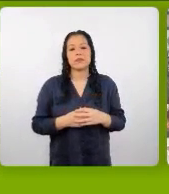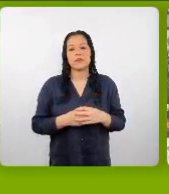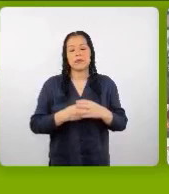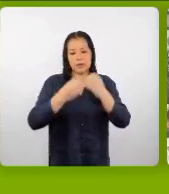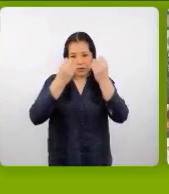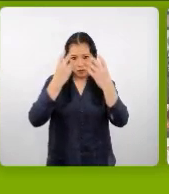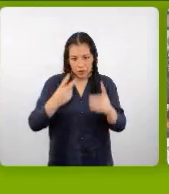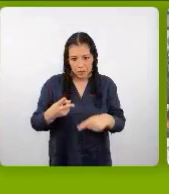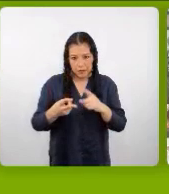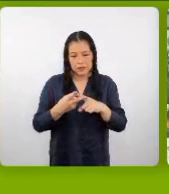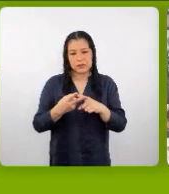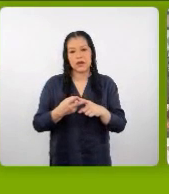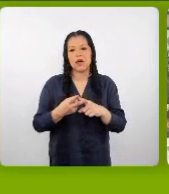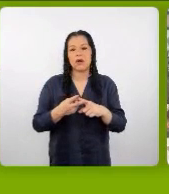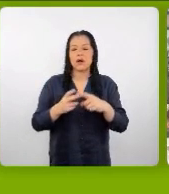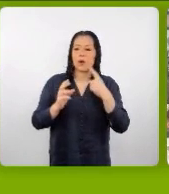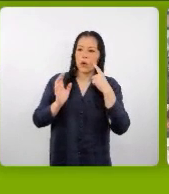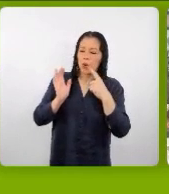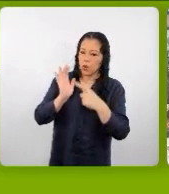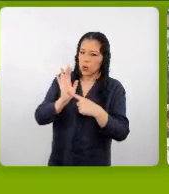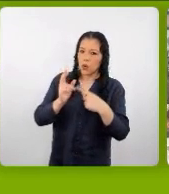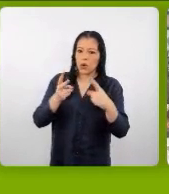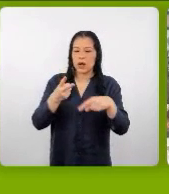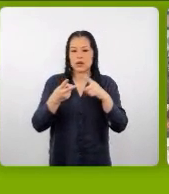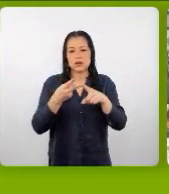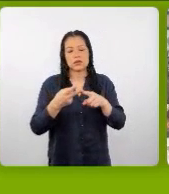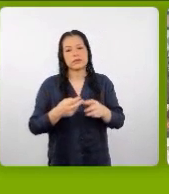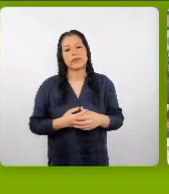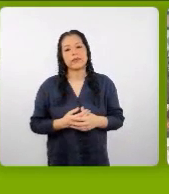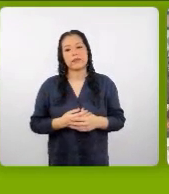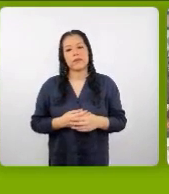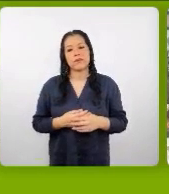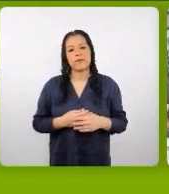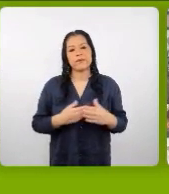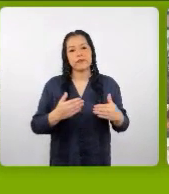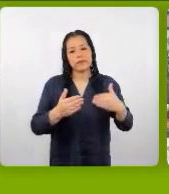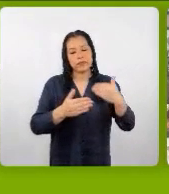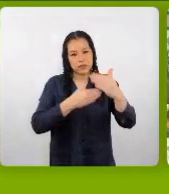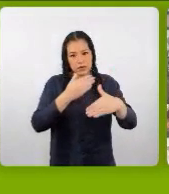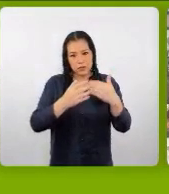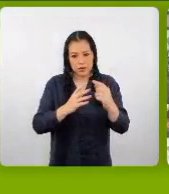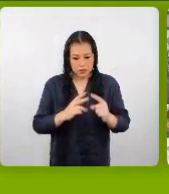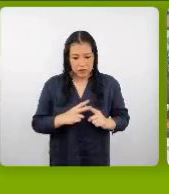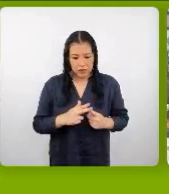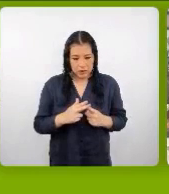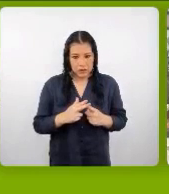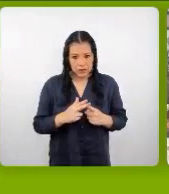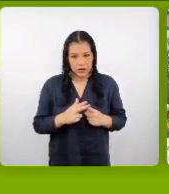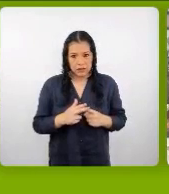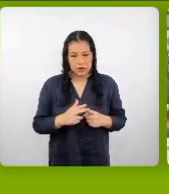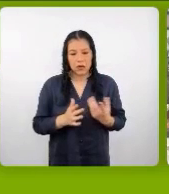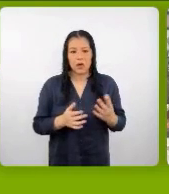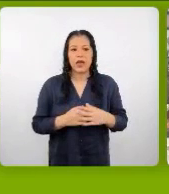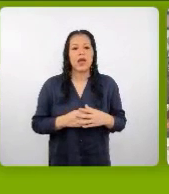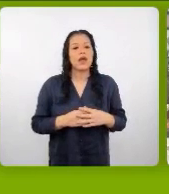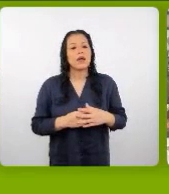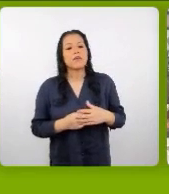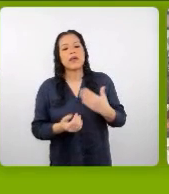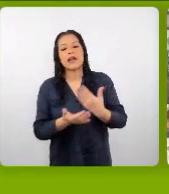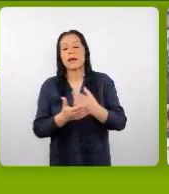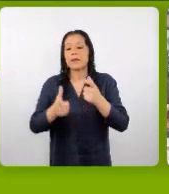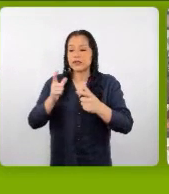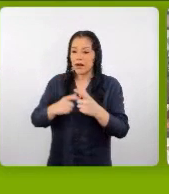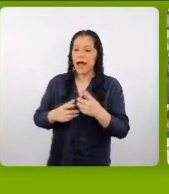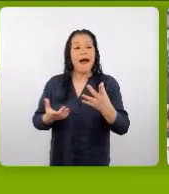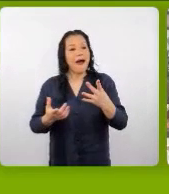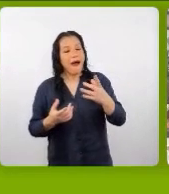información, familiarización, un proceso de inicio de posicionamiento